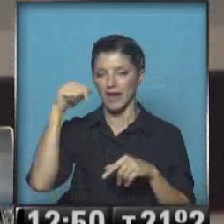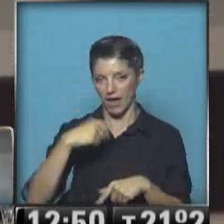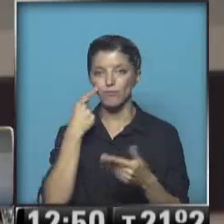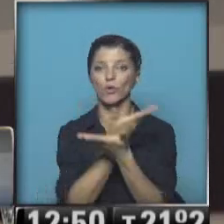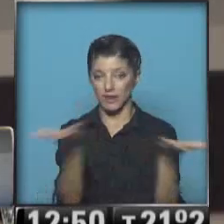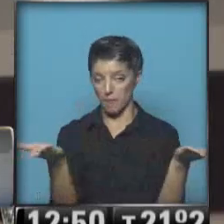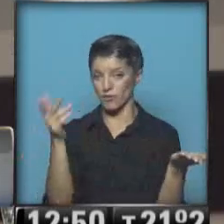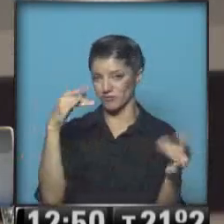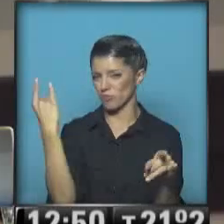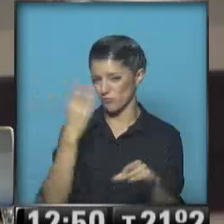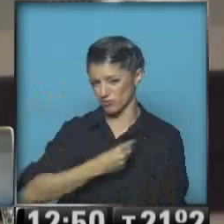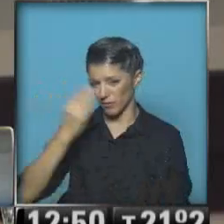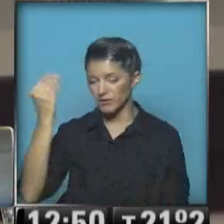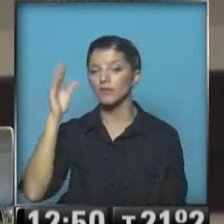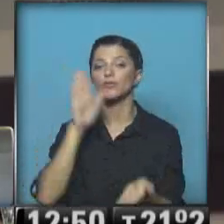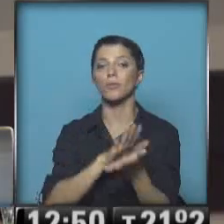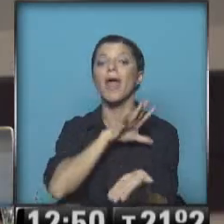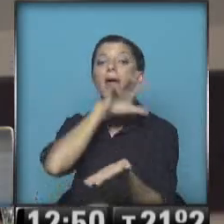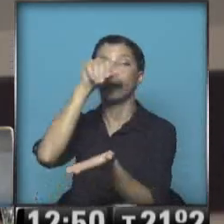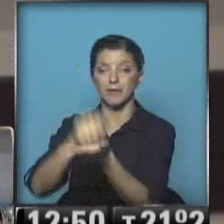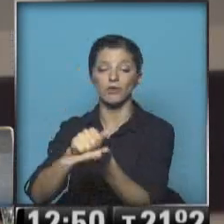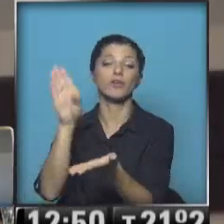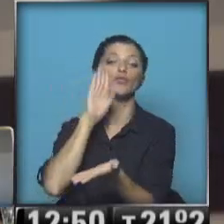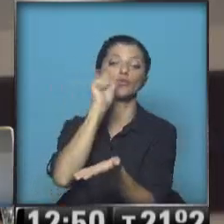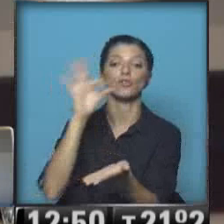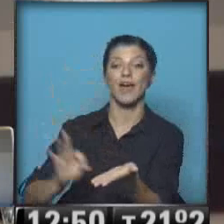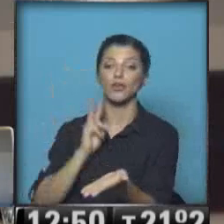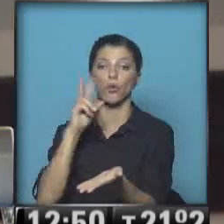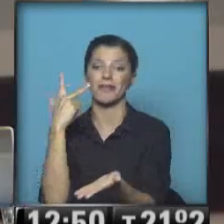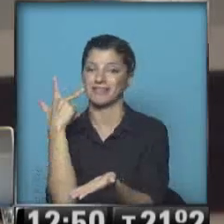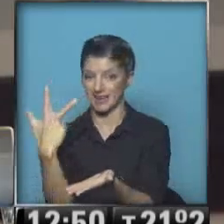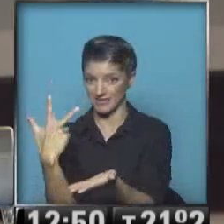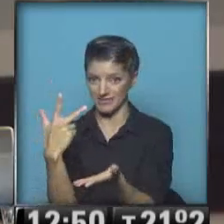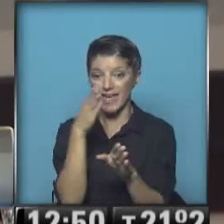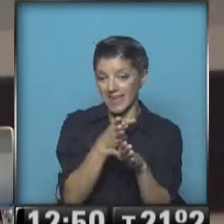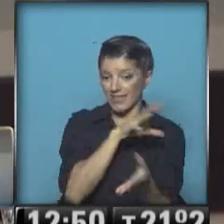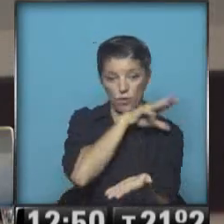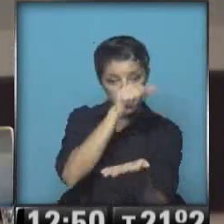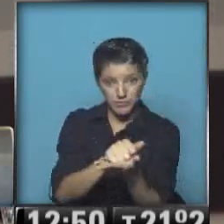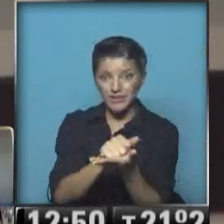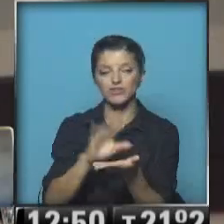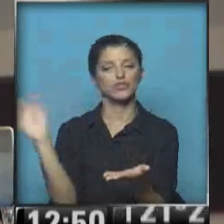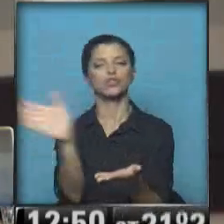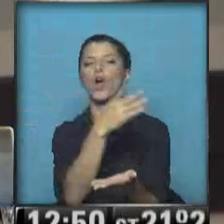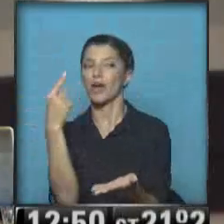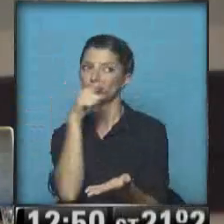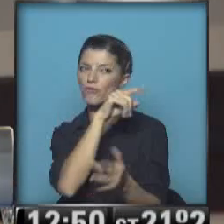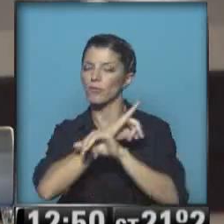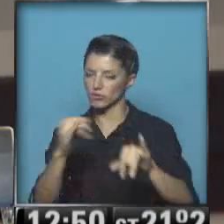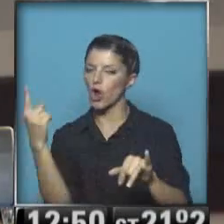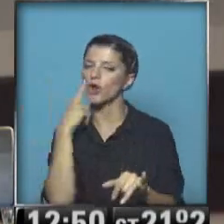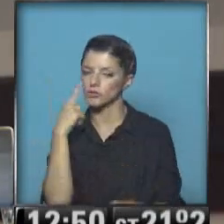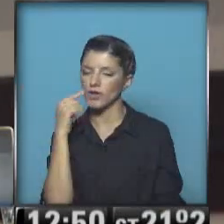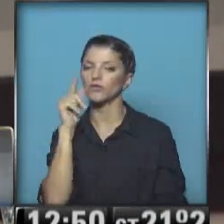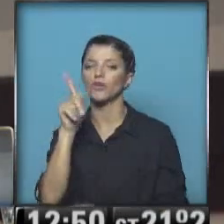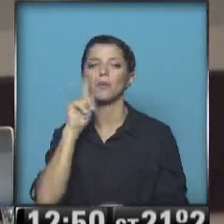s internacional tiene que ver con la invasión de Estados Unidos en el 2003 se sabía lo que estaba pasando en Irak se sabía